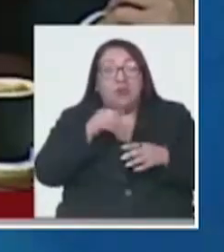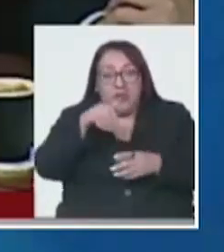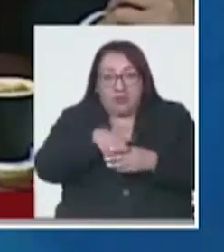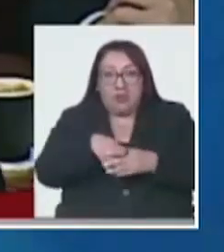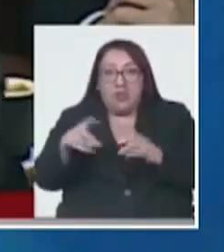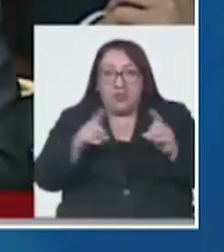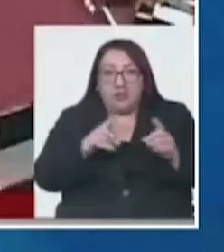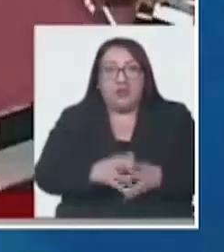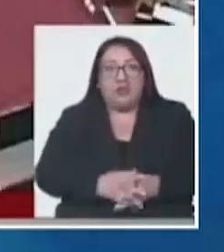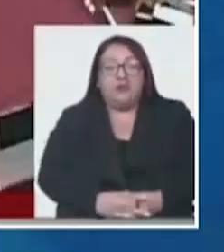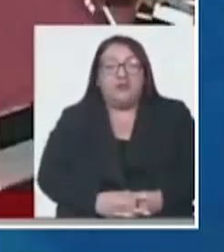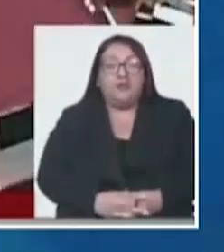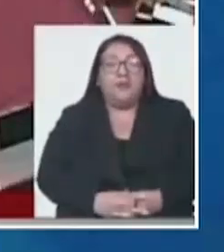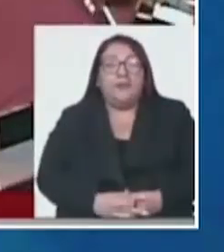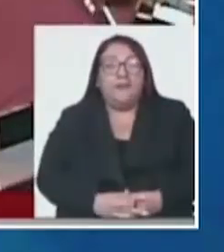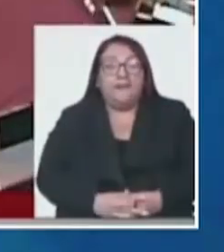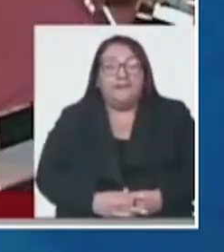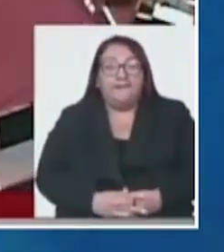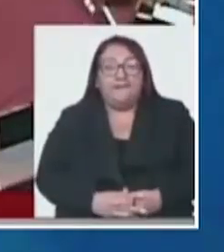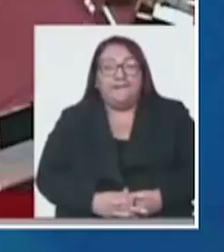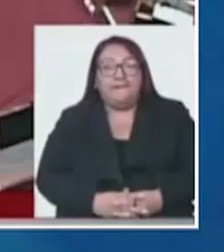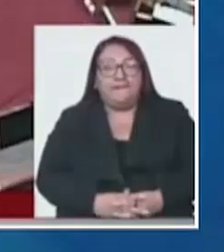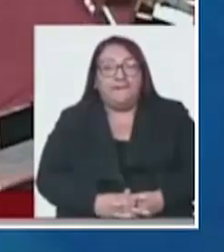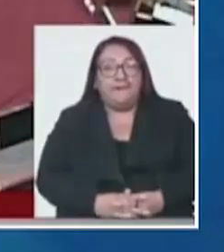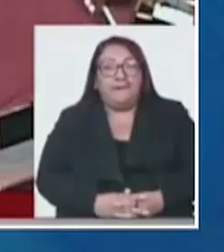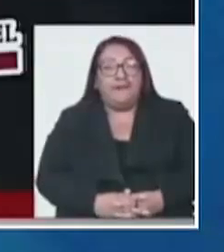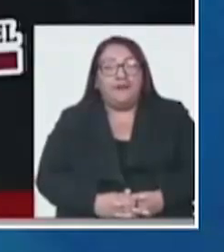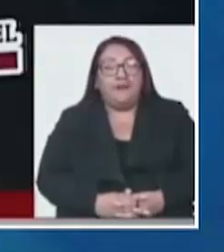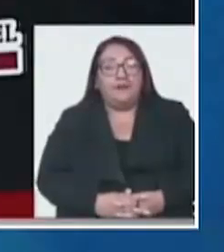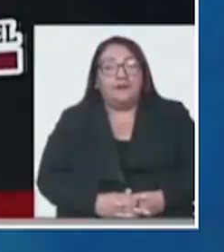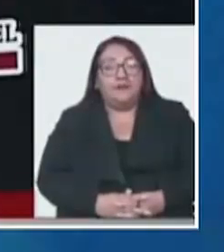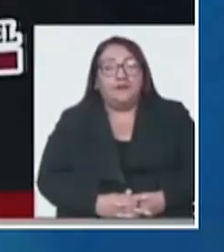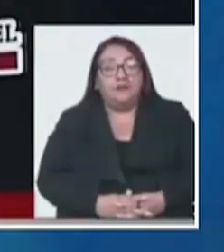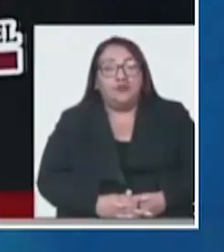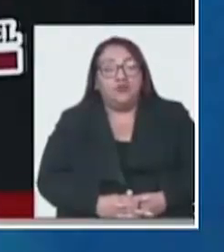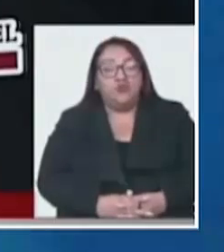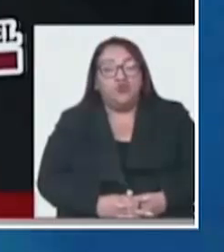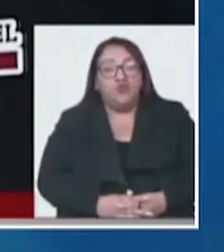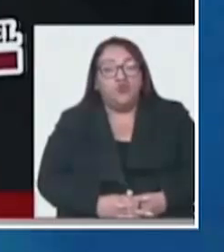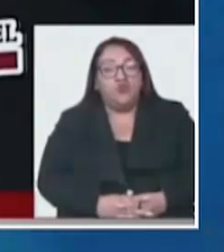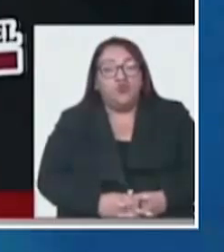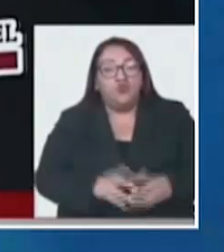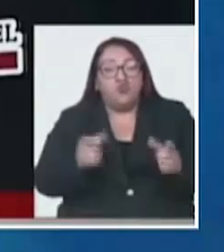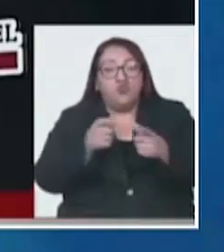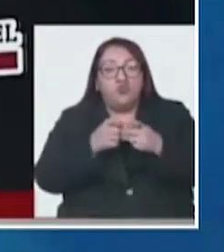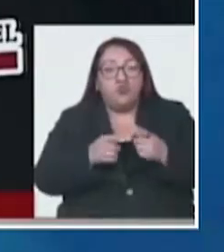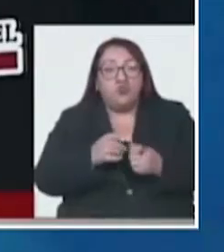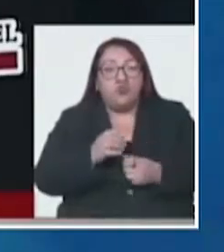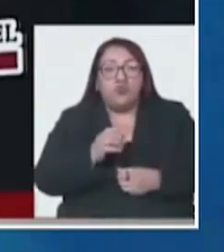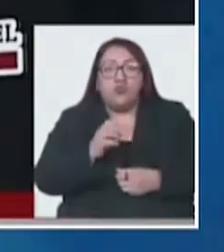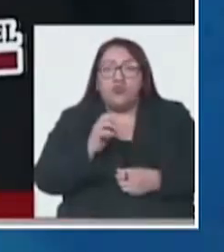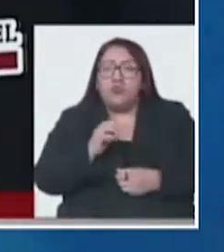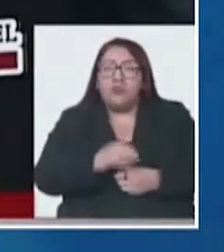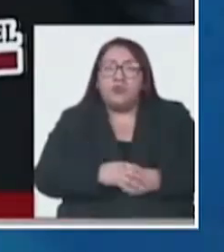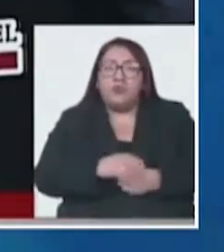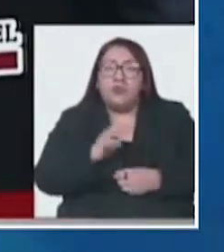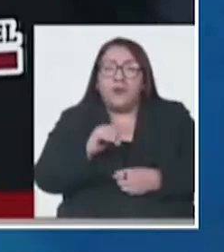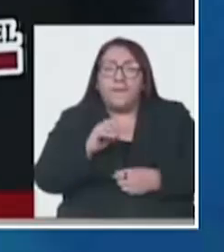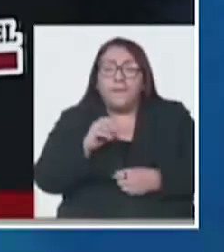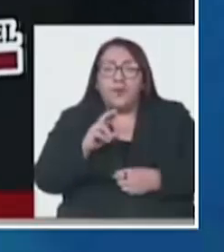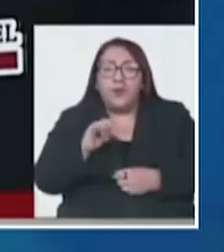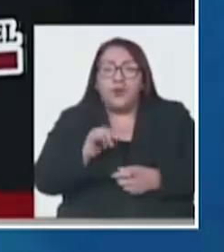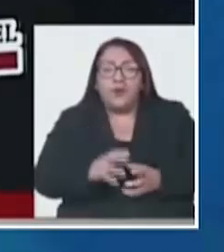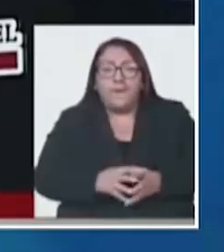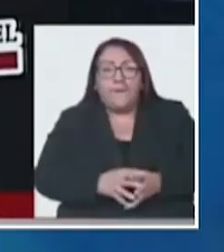por 130, son más de 5 millones y medio de soles. Nada más en congresistas